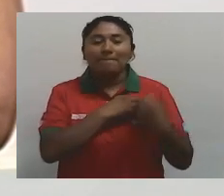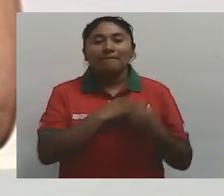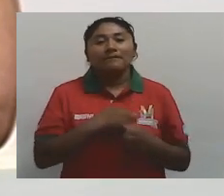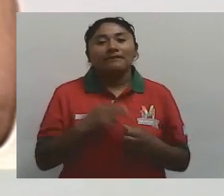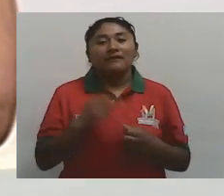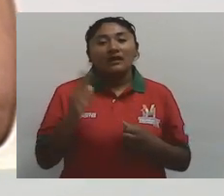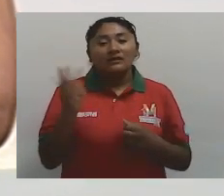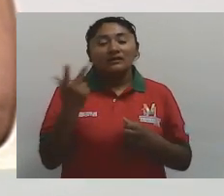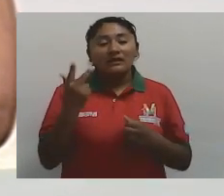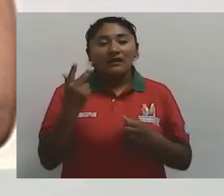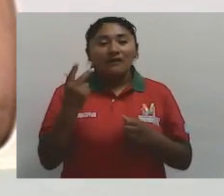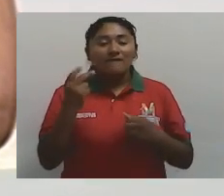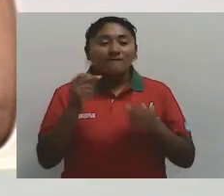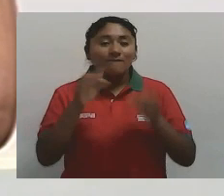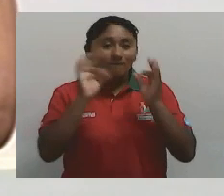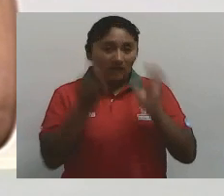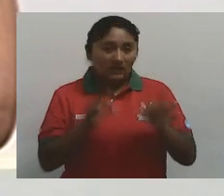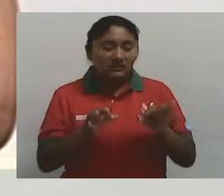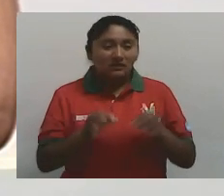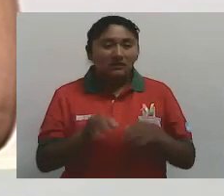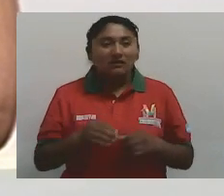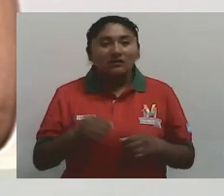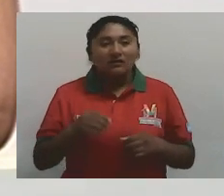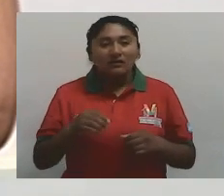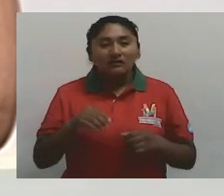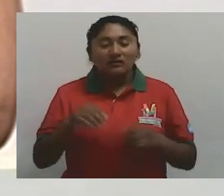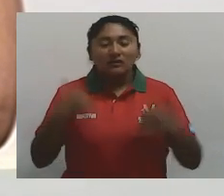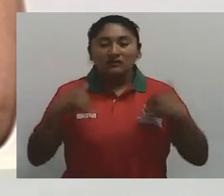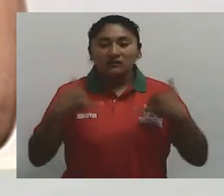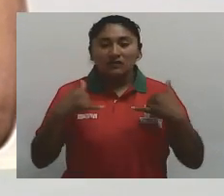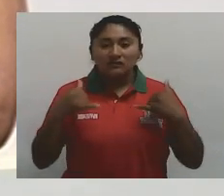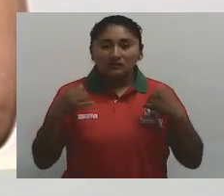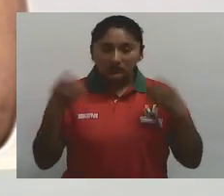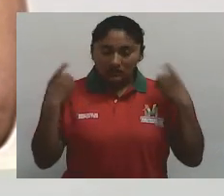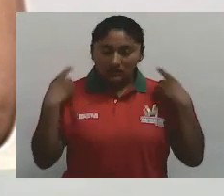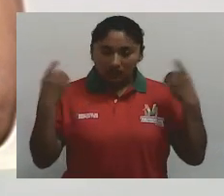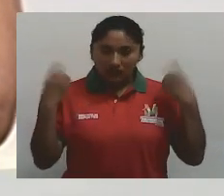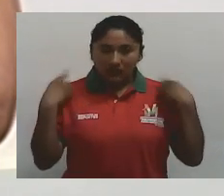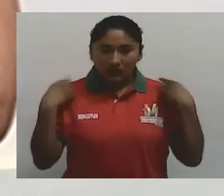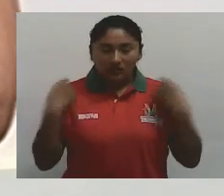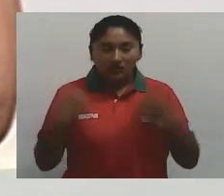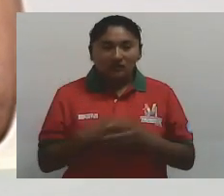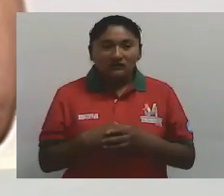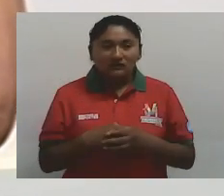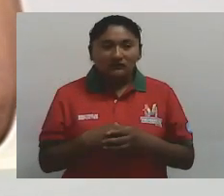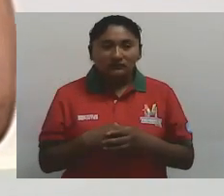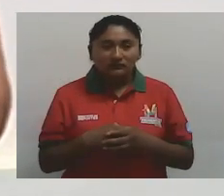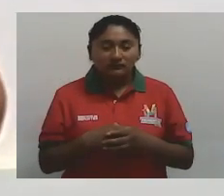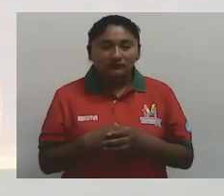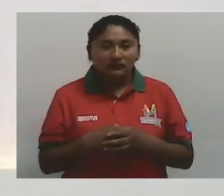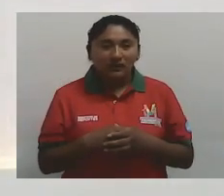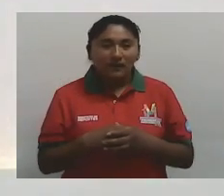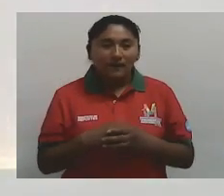Estudiantiles Plurinacionales Presidente Evo nivel primario.